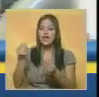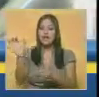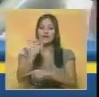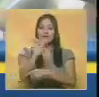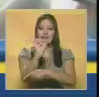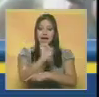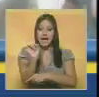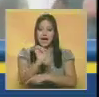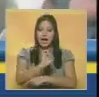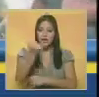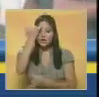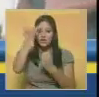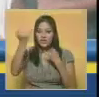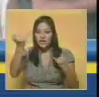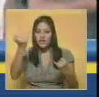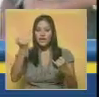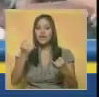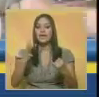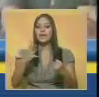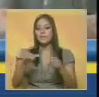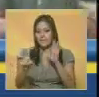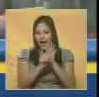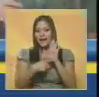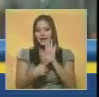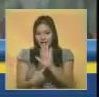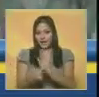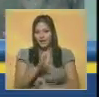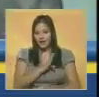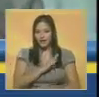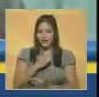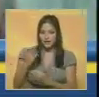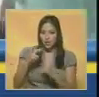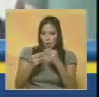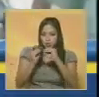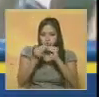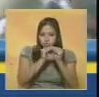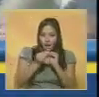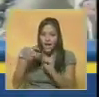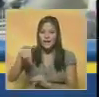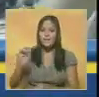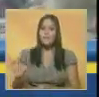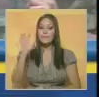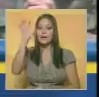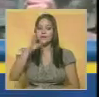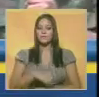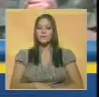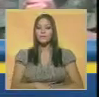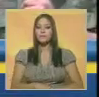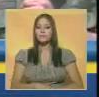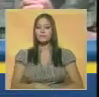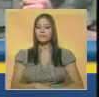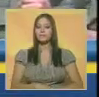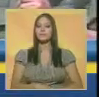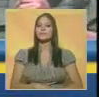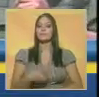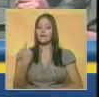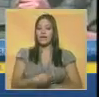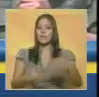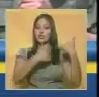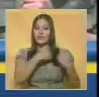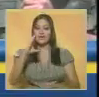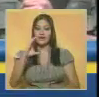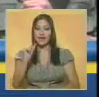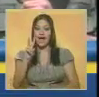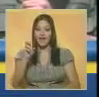vehículos tácticos del modelo Tiuna, que es construido acá en nuestro país por Cabin, en